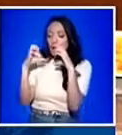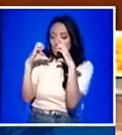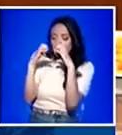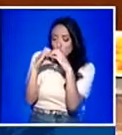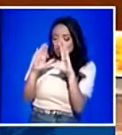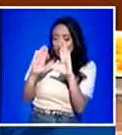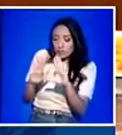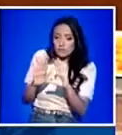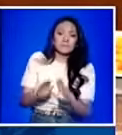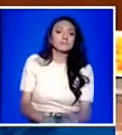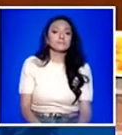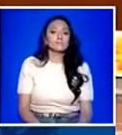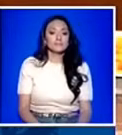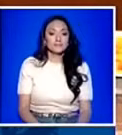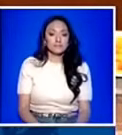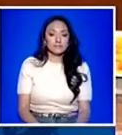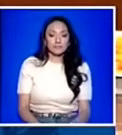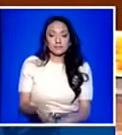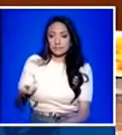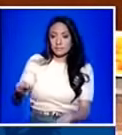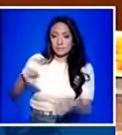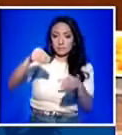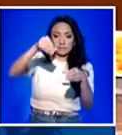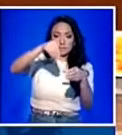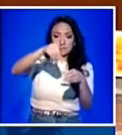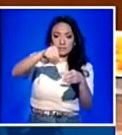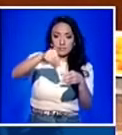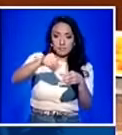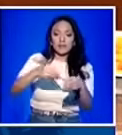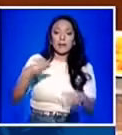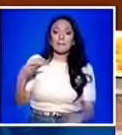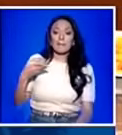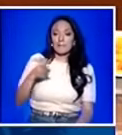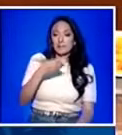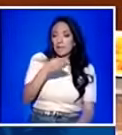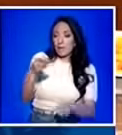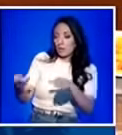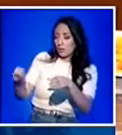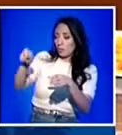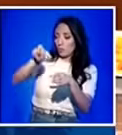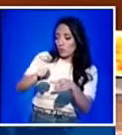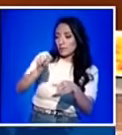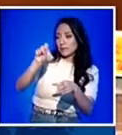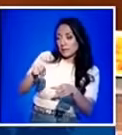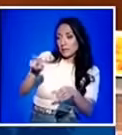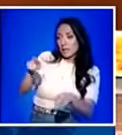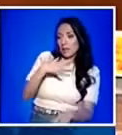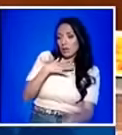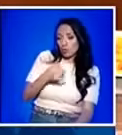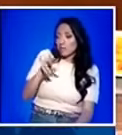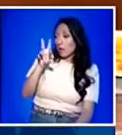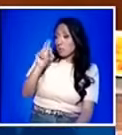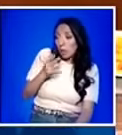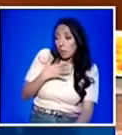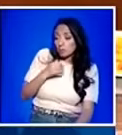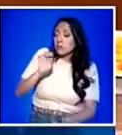ve completa, mi Andreita. Deliciosa. A ver, para que le guste el bacalao, le ponemos el pescadito, ¿no? Y